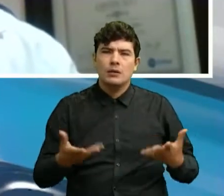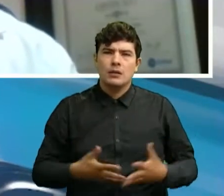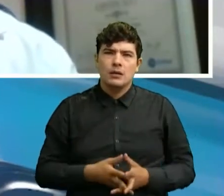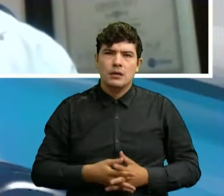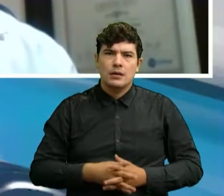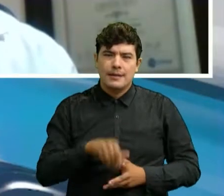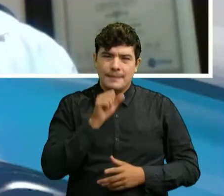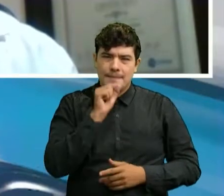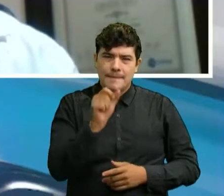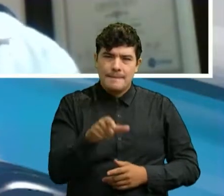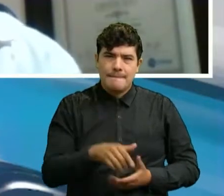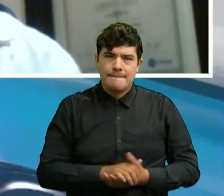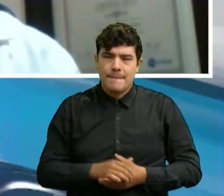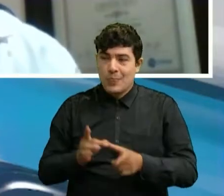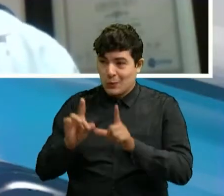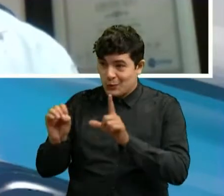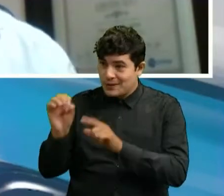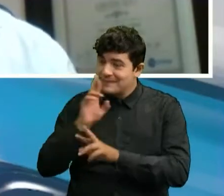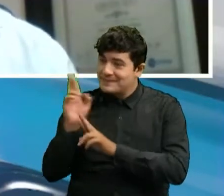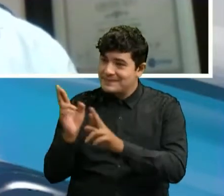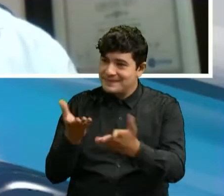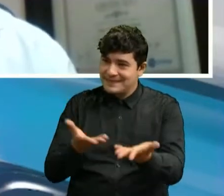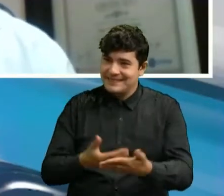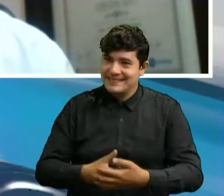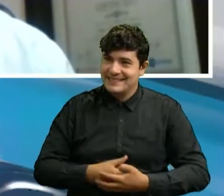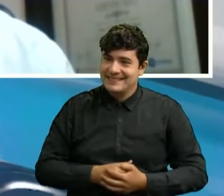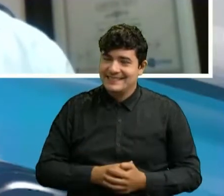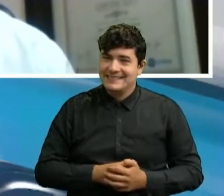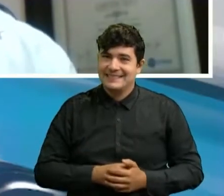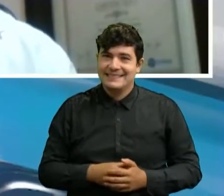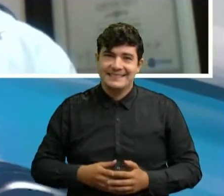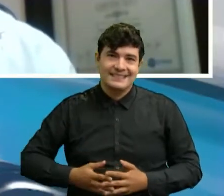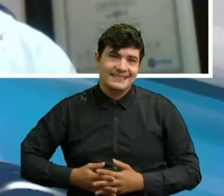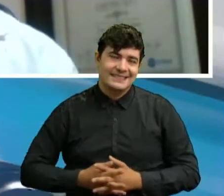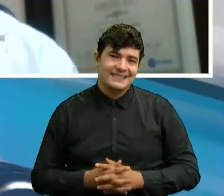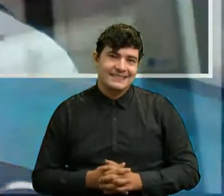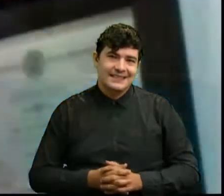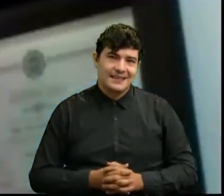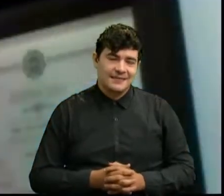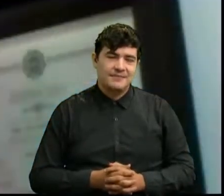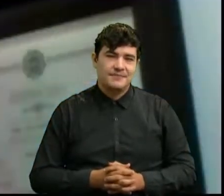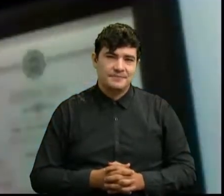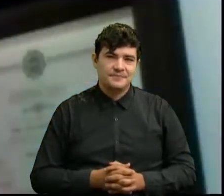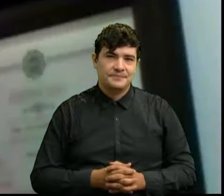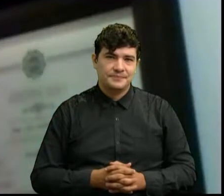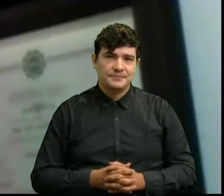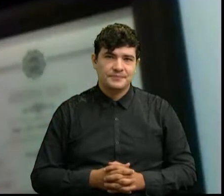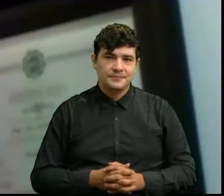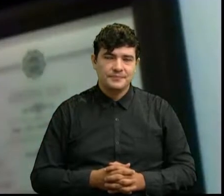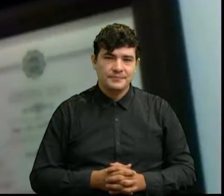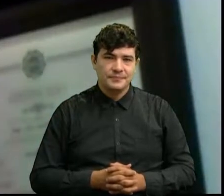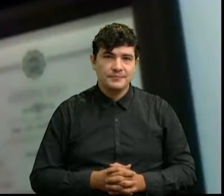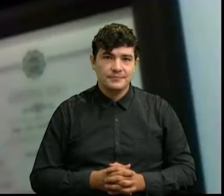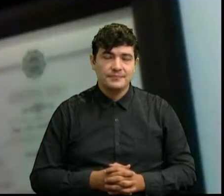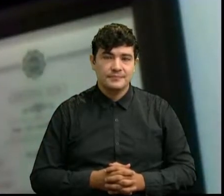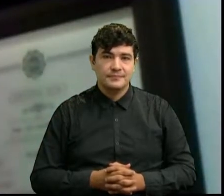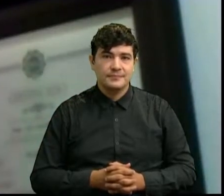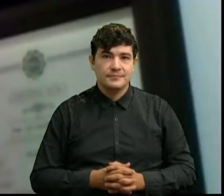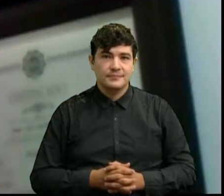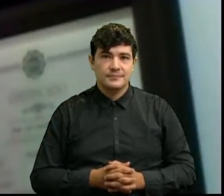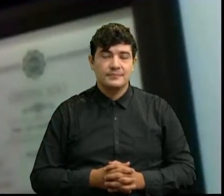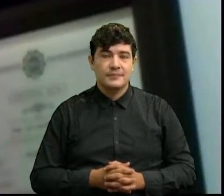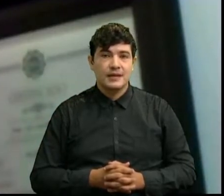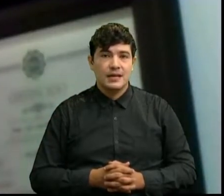Doctor Jorge Luis. Ok. Cuando se cumplen los requisitos para reclamar la pensión de